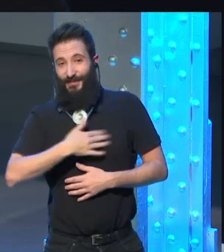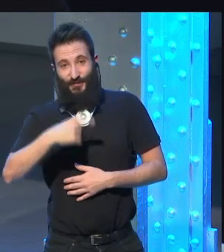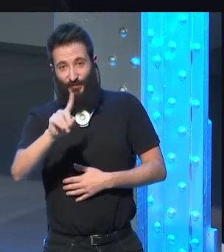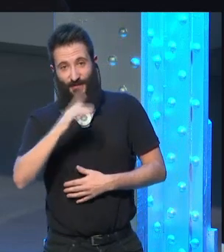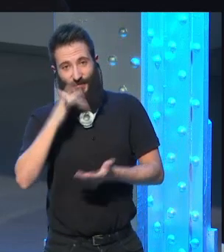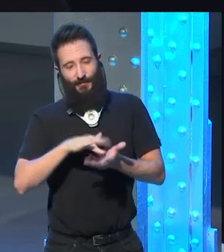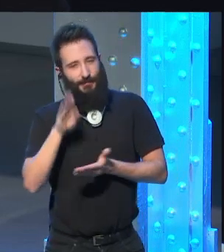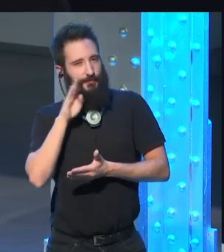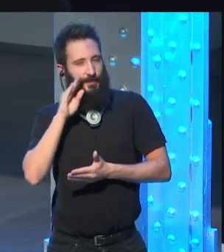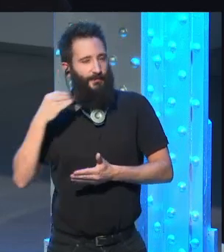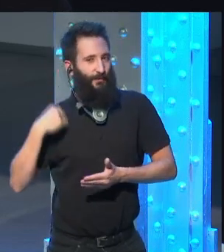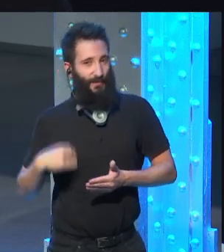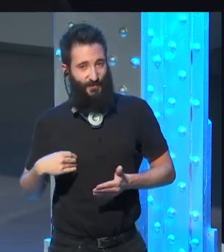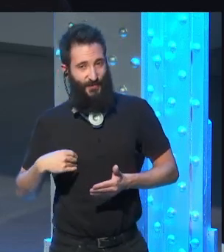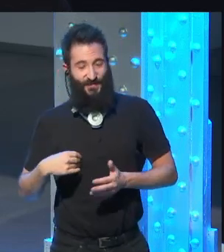también lo mismo,